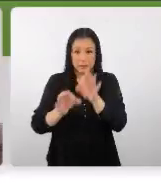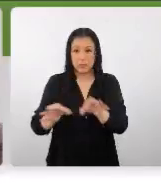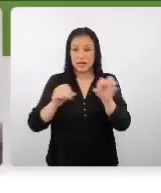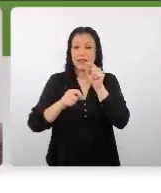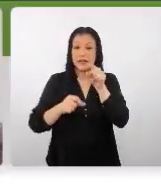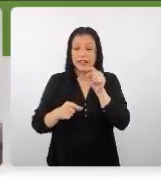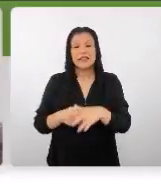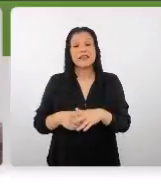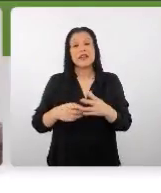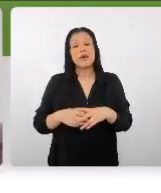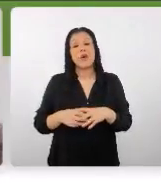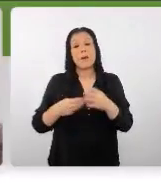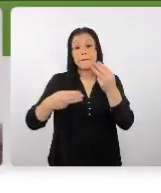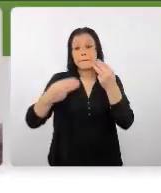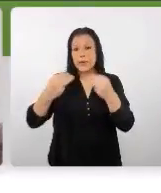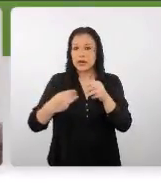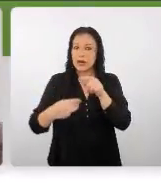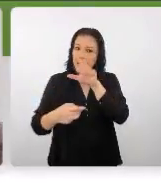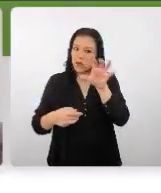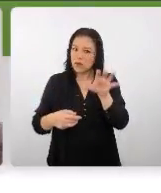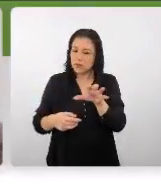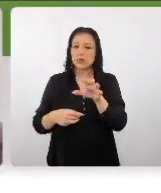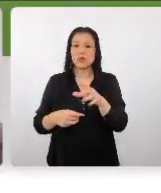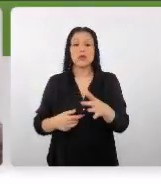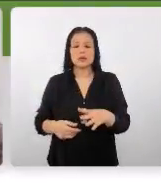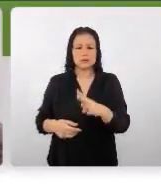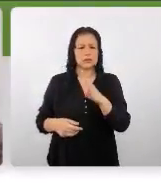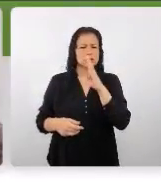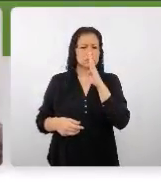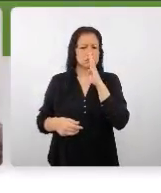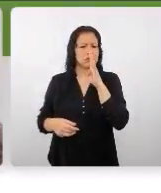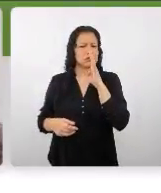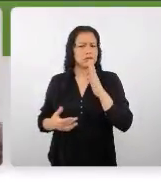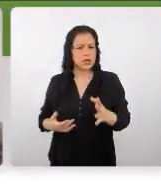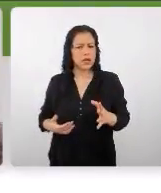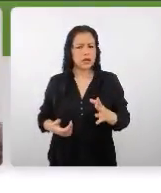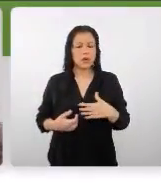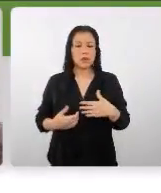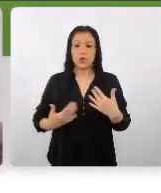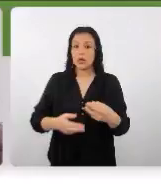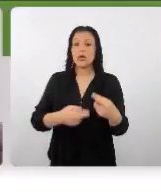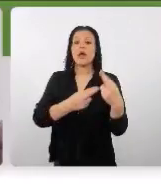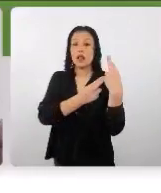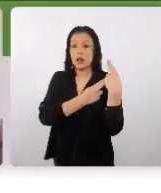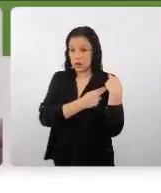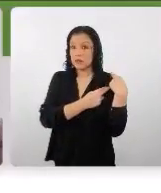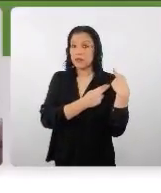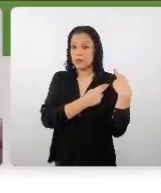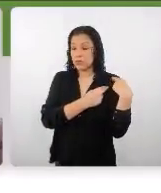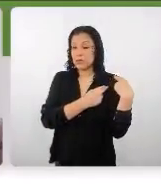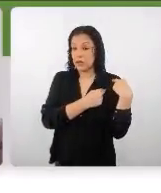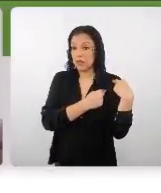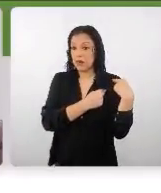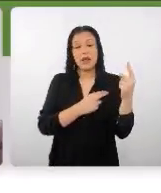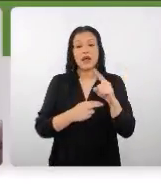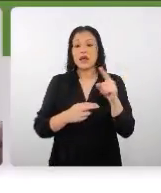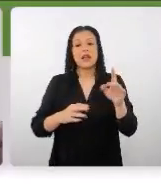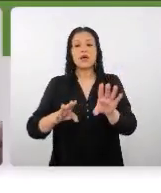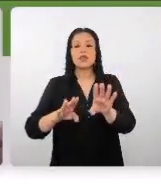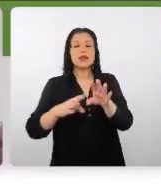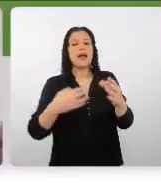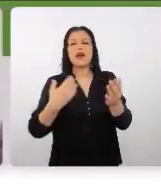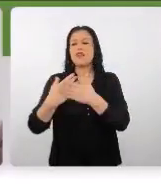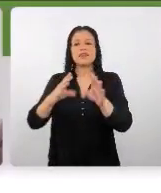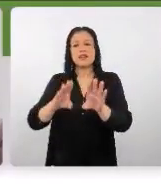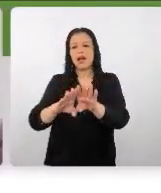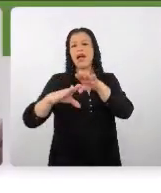mercado bastante serio, es un mercado muy responsable, que no te va a abrir las puertas